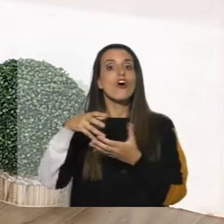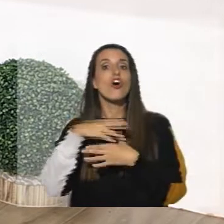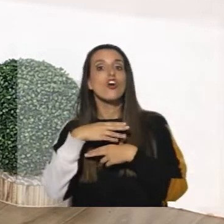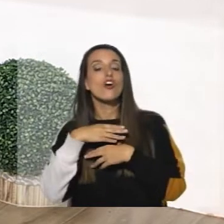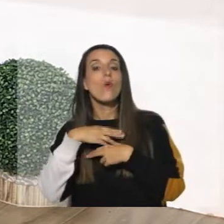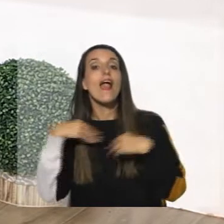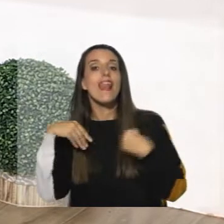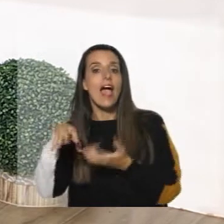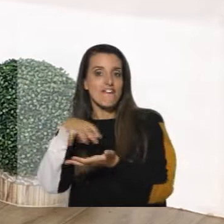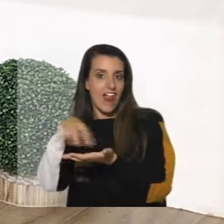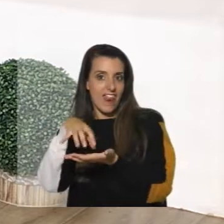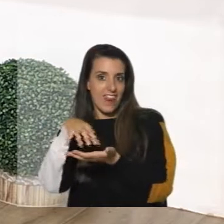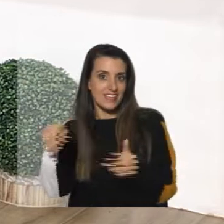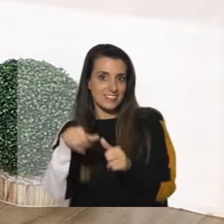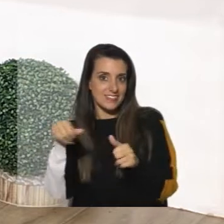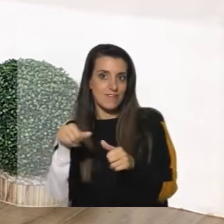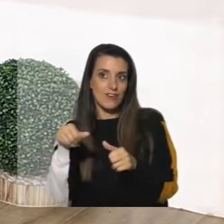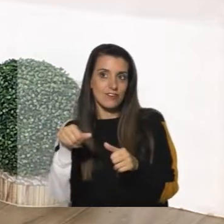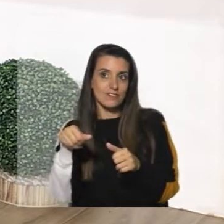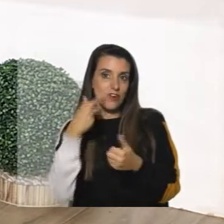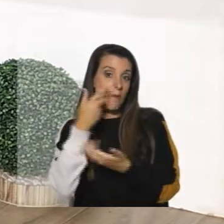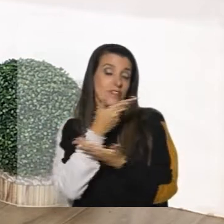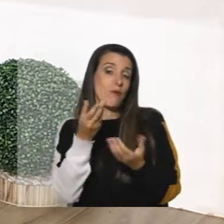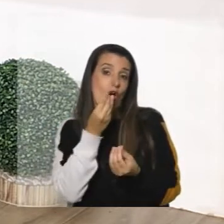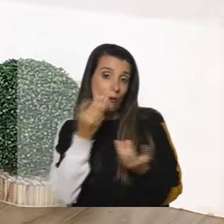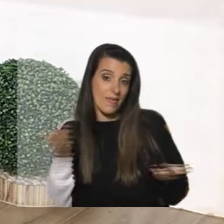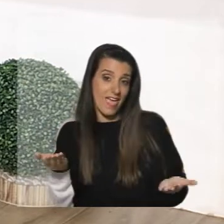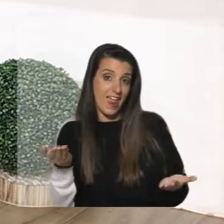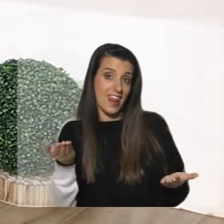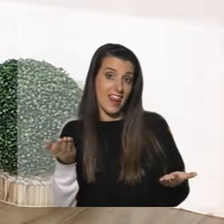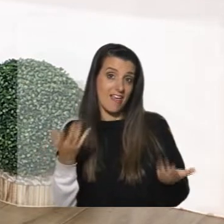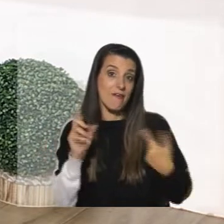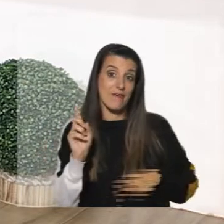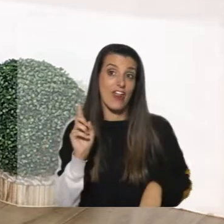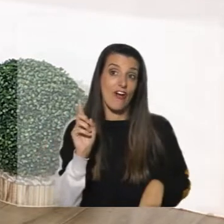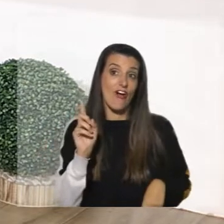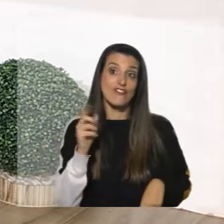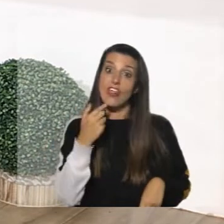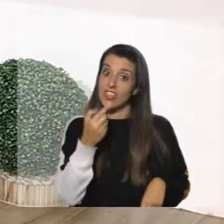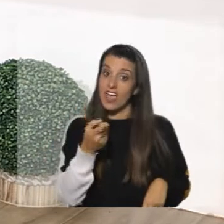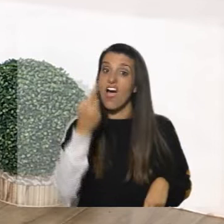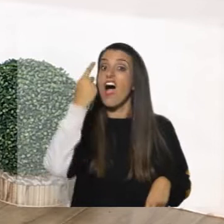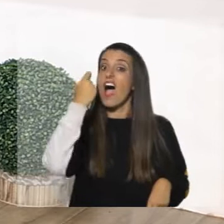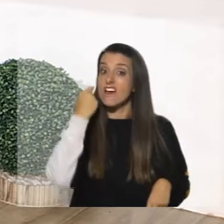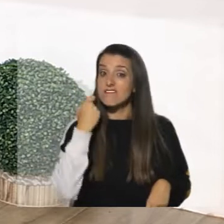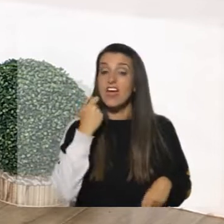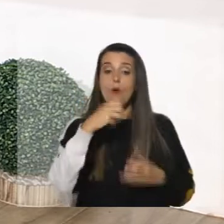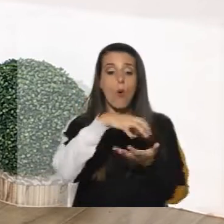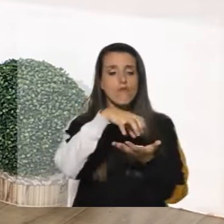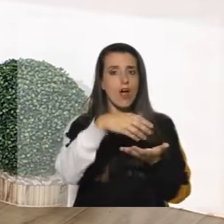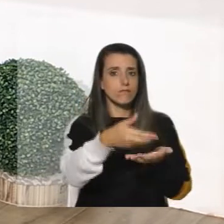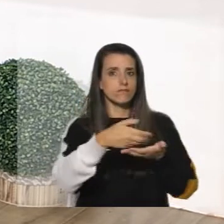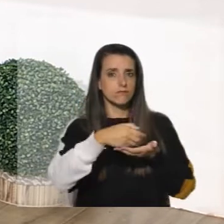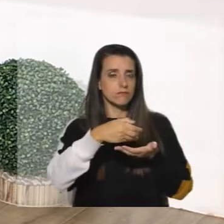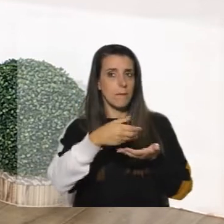no se los mostré porque me lo comí antes. No llegó. La sinceridad ante todo, por favor. Pero yo le dije, miren, ayer me dieron un flan,